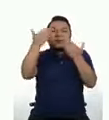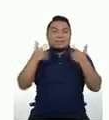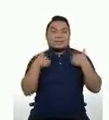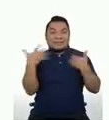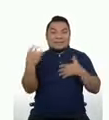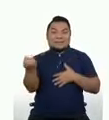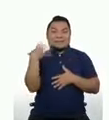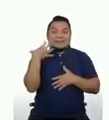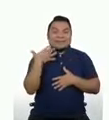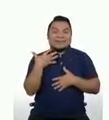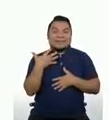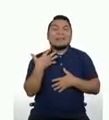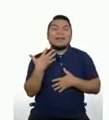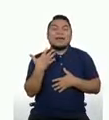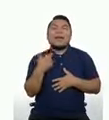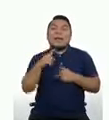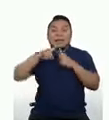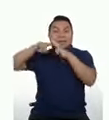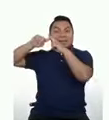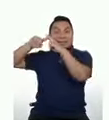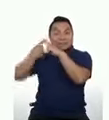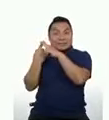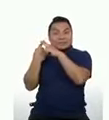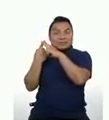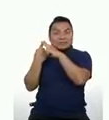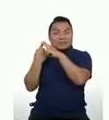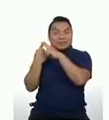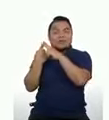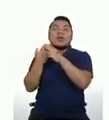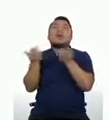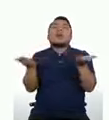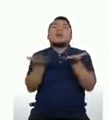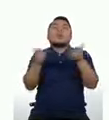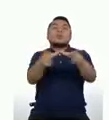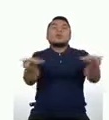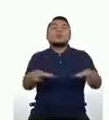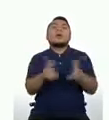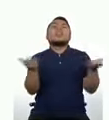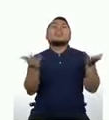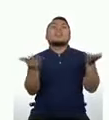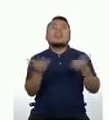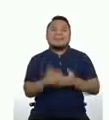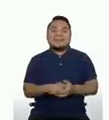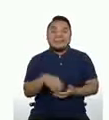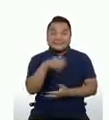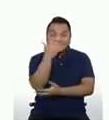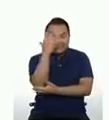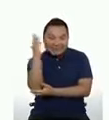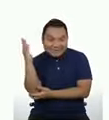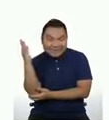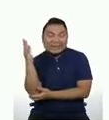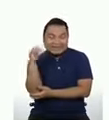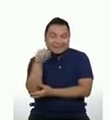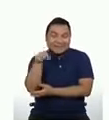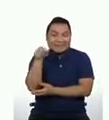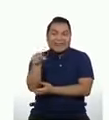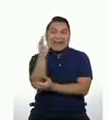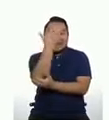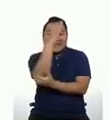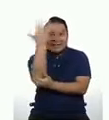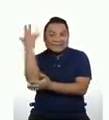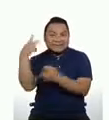tengo? Inicio. ¿Dónde sucedió? Sucedió en la